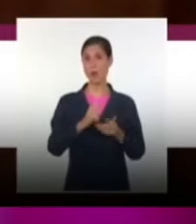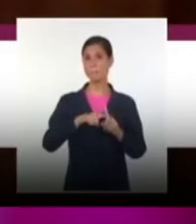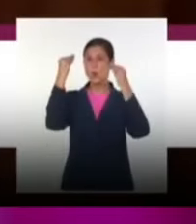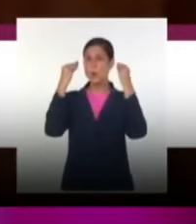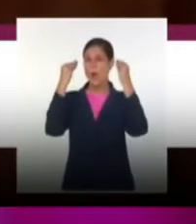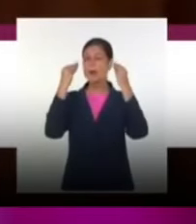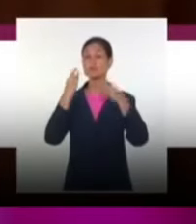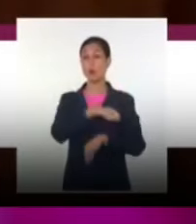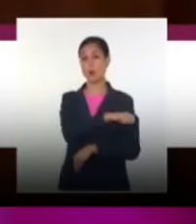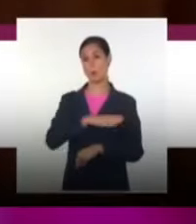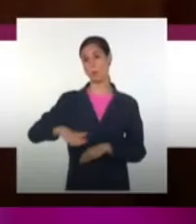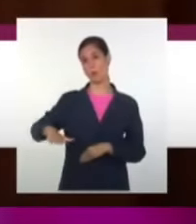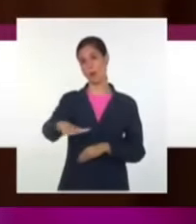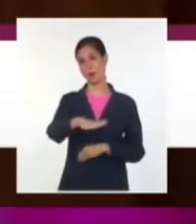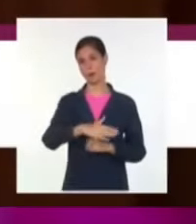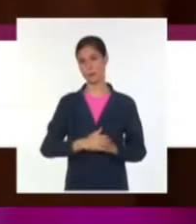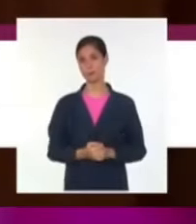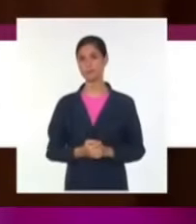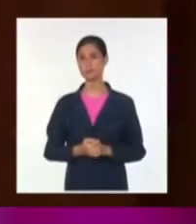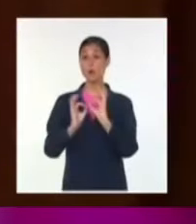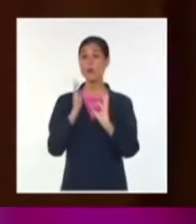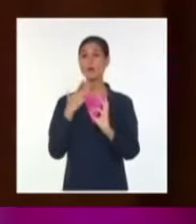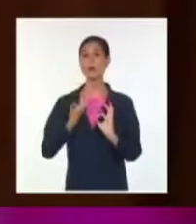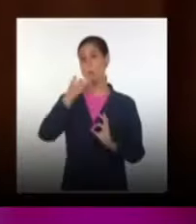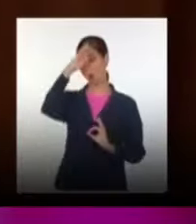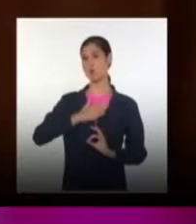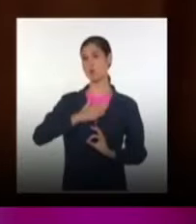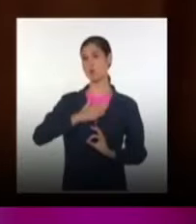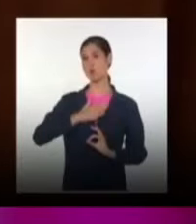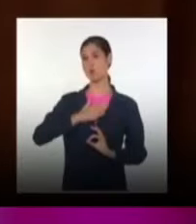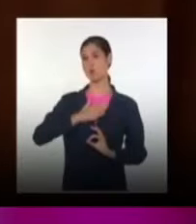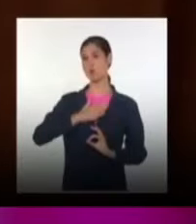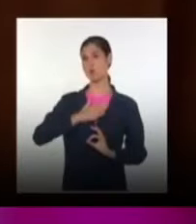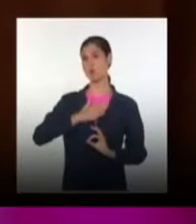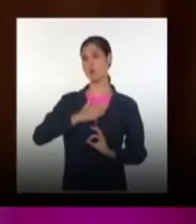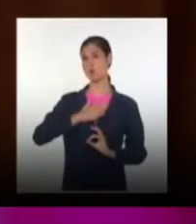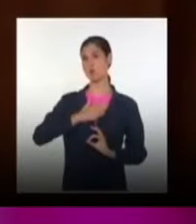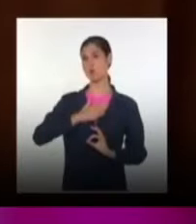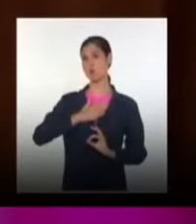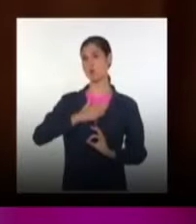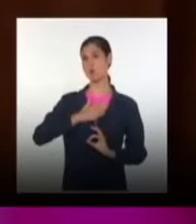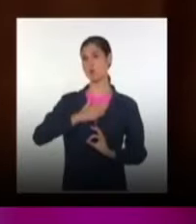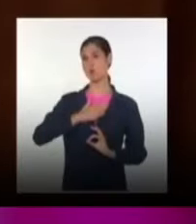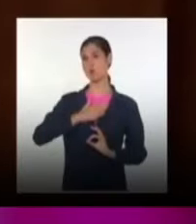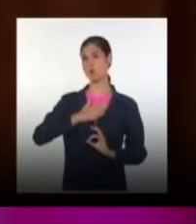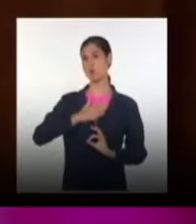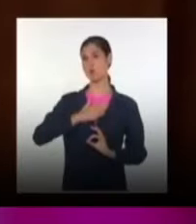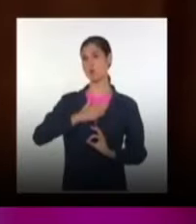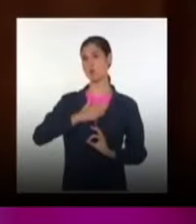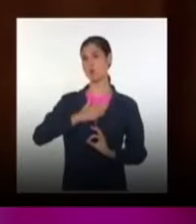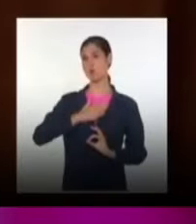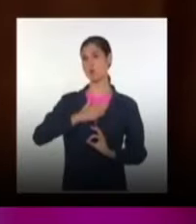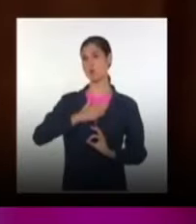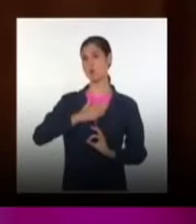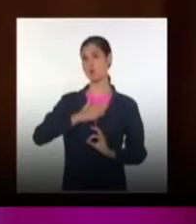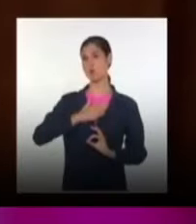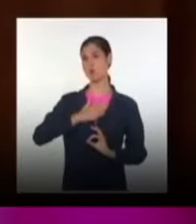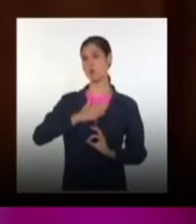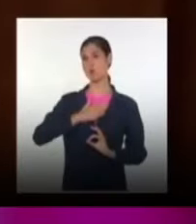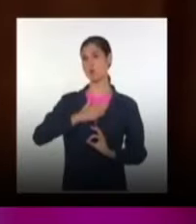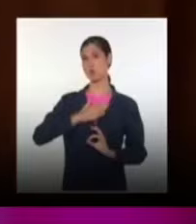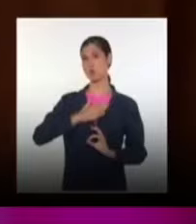el pueblo y preservar las conquistas de la revolución para ese pueblo. O sea, esto es continuidad. Esto es continuo. Pueblo nada, con los presos políticos nada,